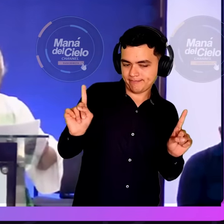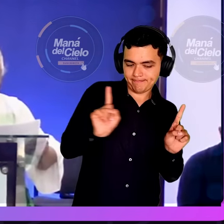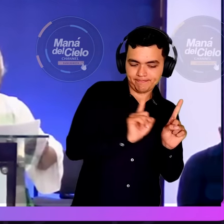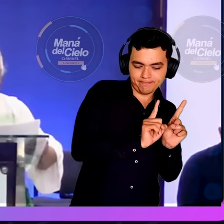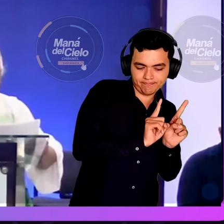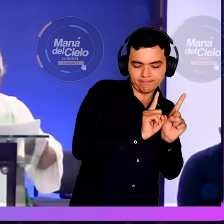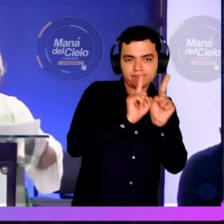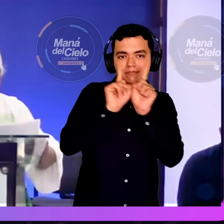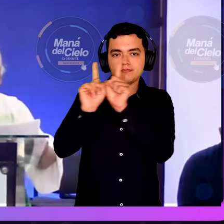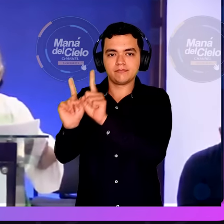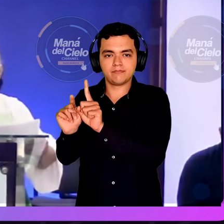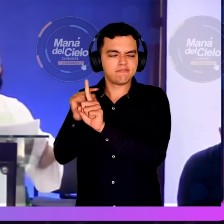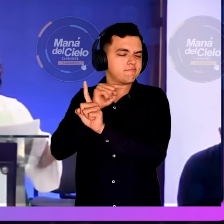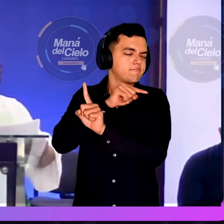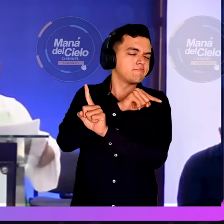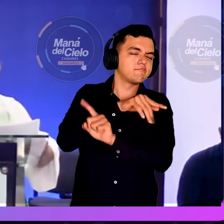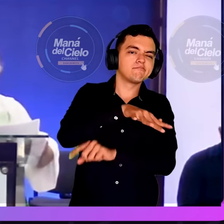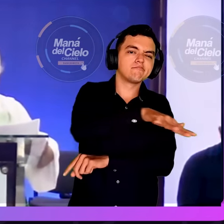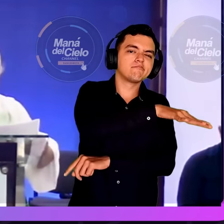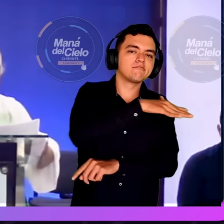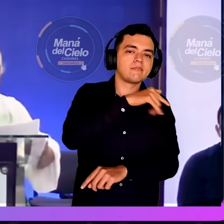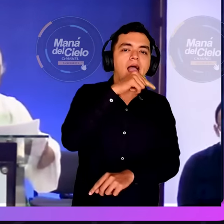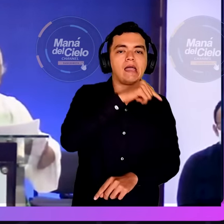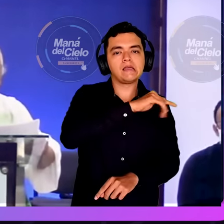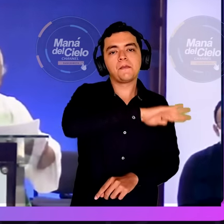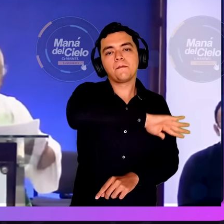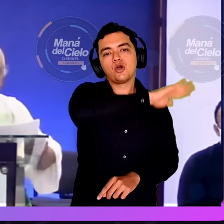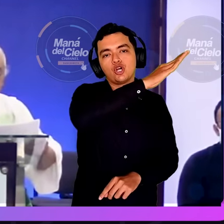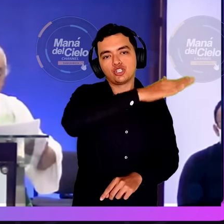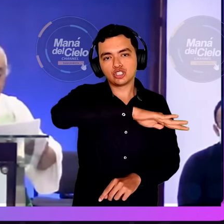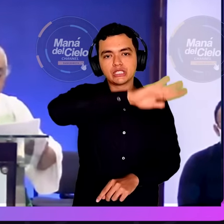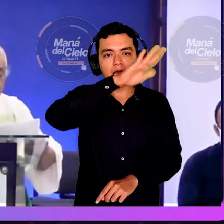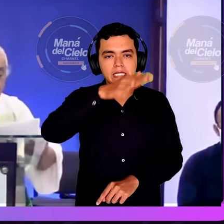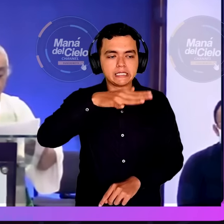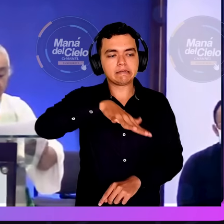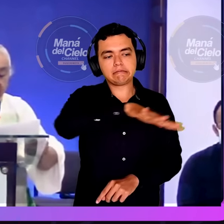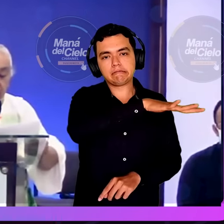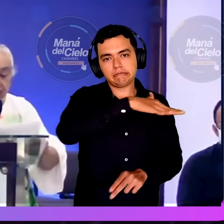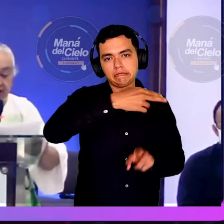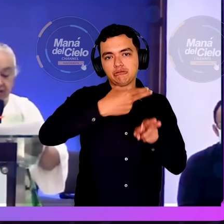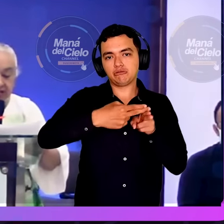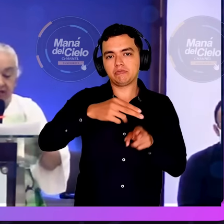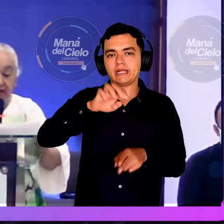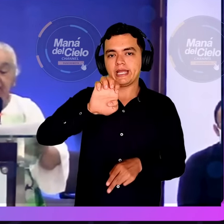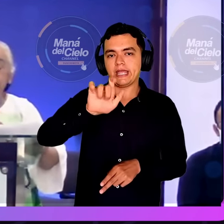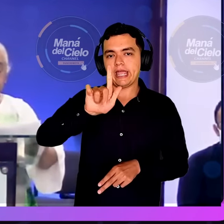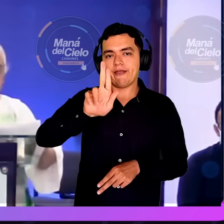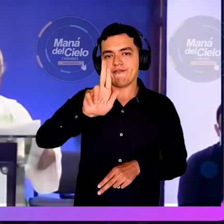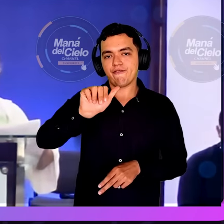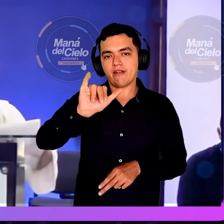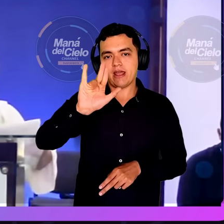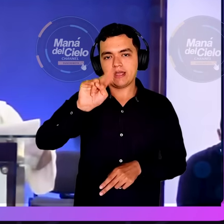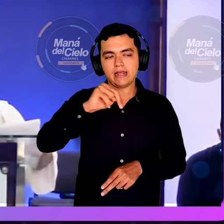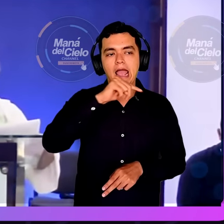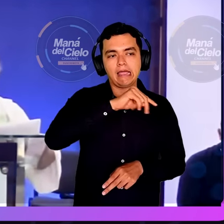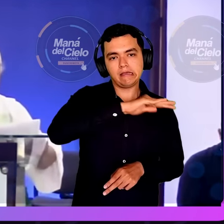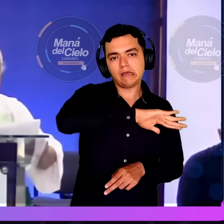Sulamita. ¿Sabe de dónde la había traído? La había traído de unas zonas montañosas de Efraín.